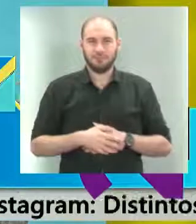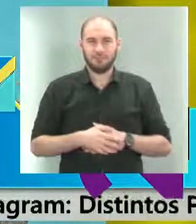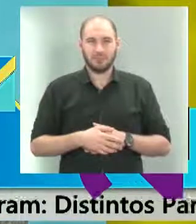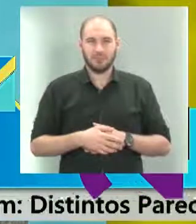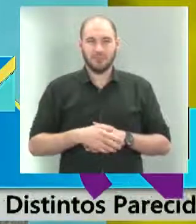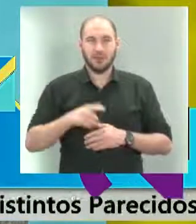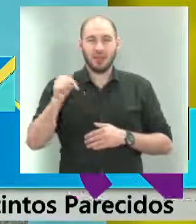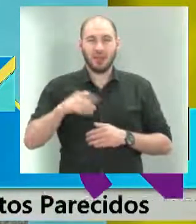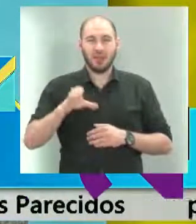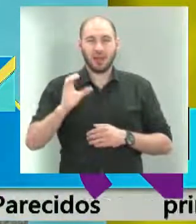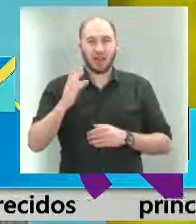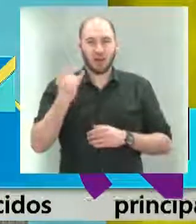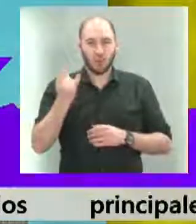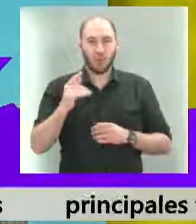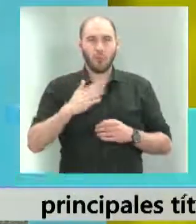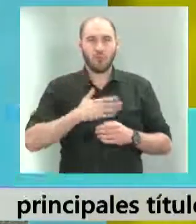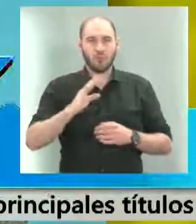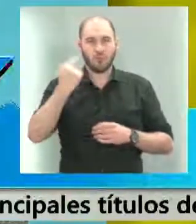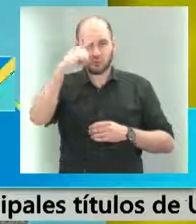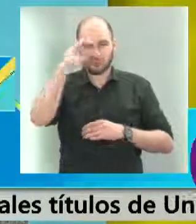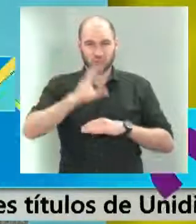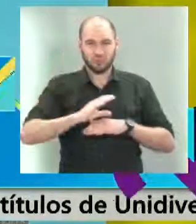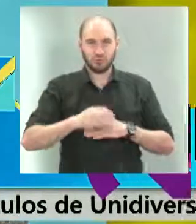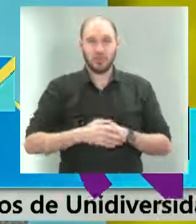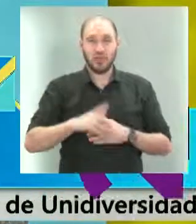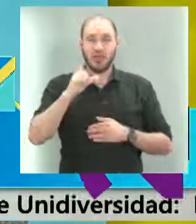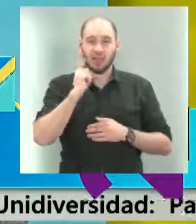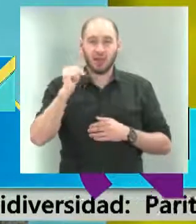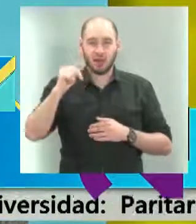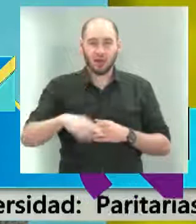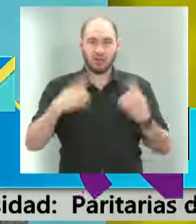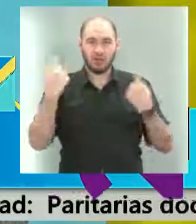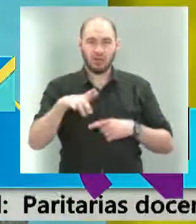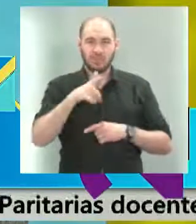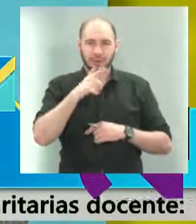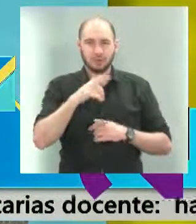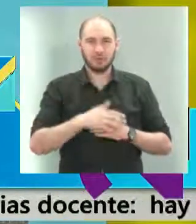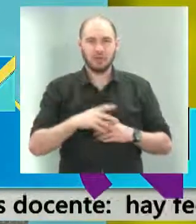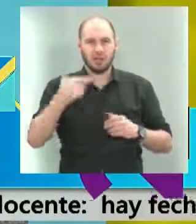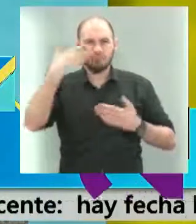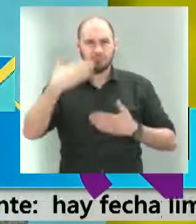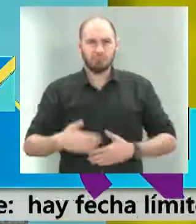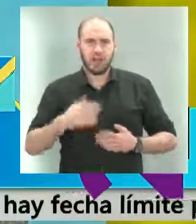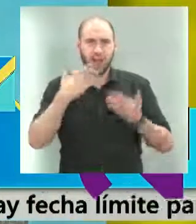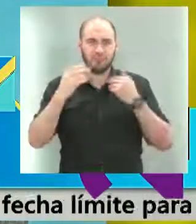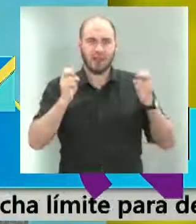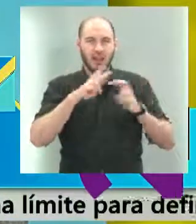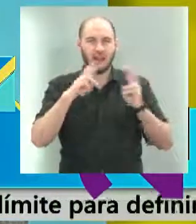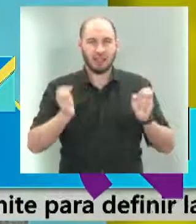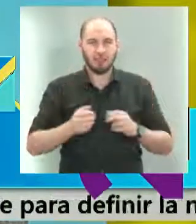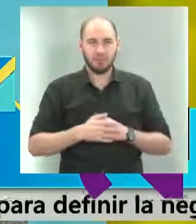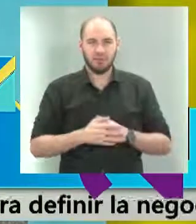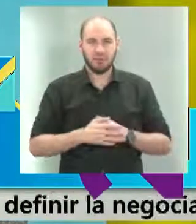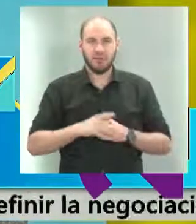www.unidiversidad.com.ar. Estamos en Señal U, el canal de la Universidad Nacional de Cuyo. Y hoy, en Distintos Parecidos, nos vamos a poner serios y vamos a hablar acerca de un tema que